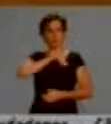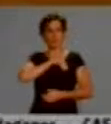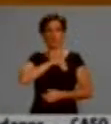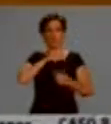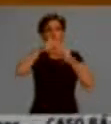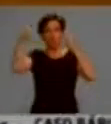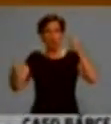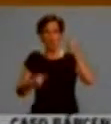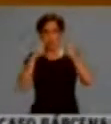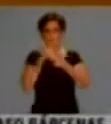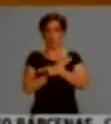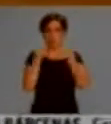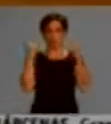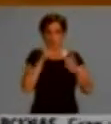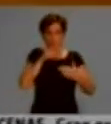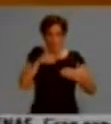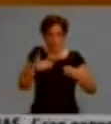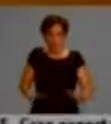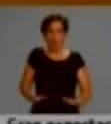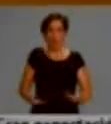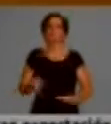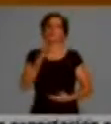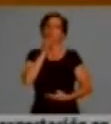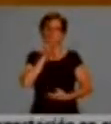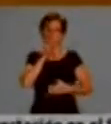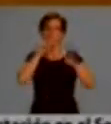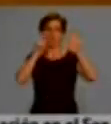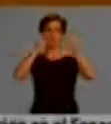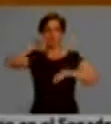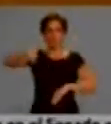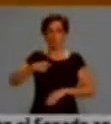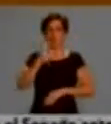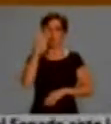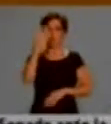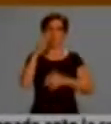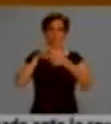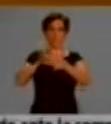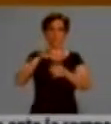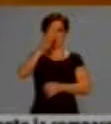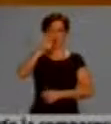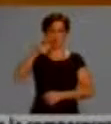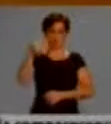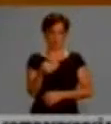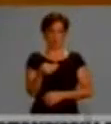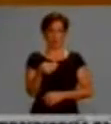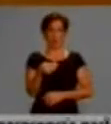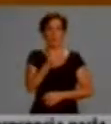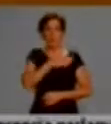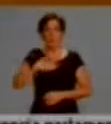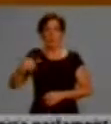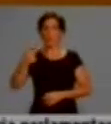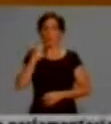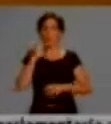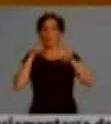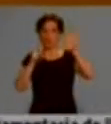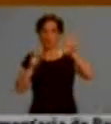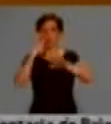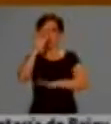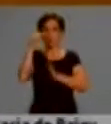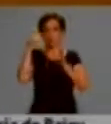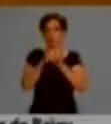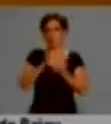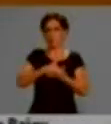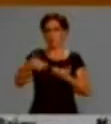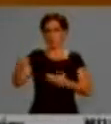un déficit público situado todavía en el 6,5% del Producto Interior Bruto, es decir, 65.000 millones